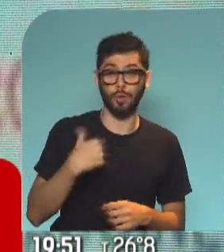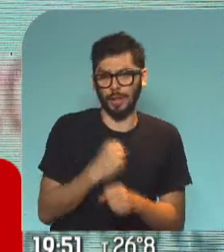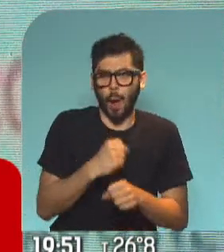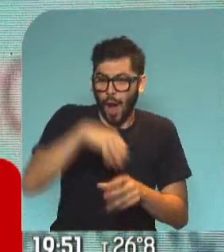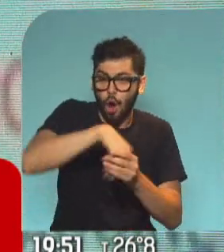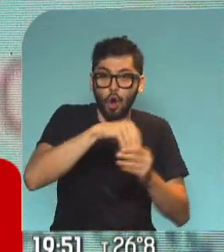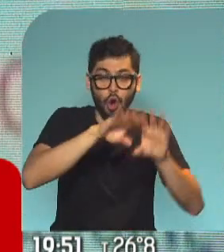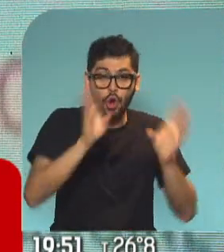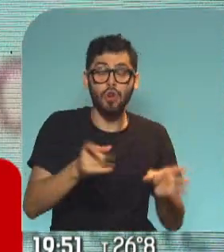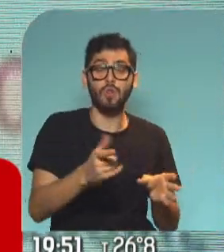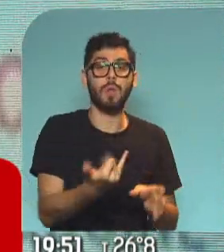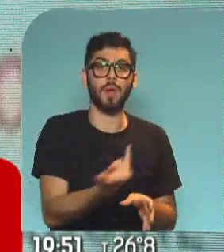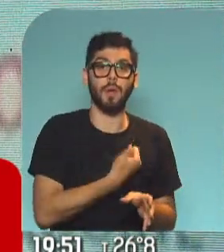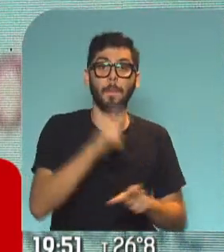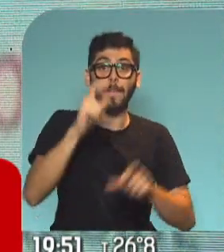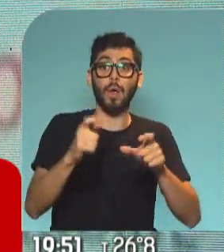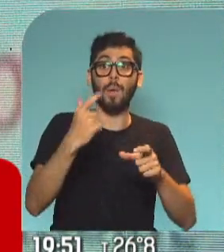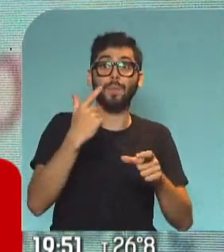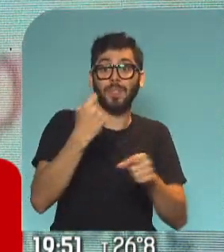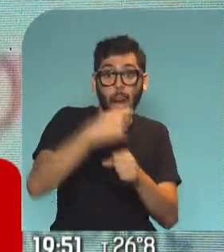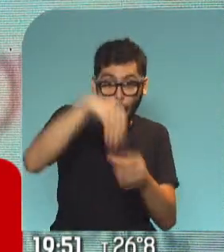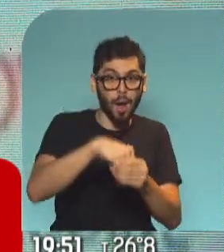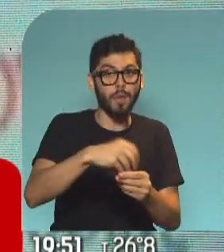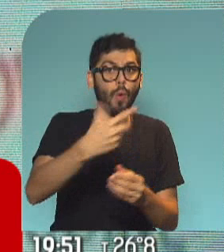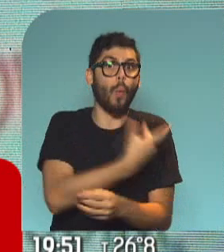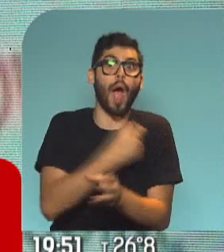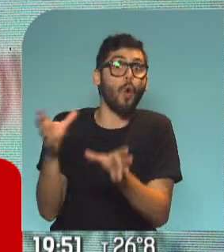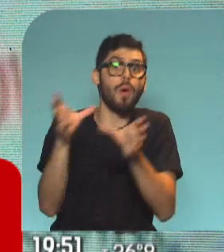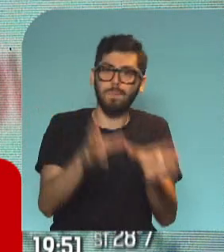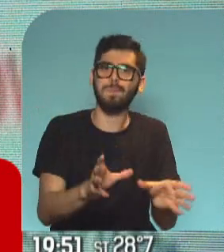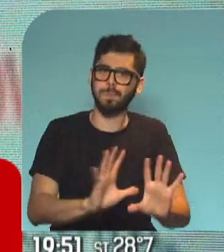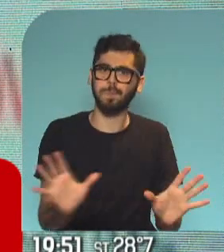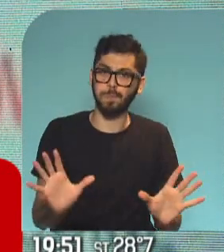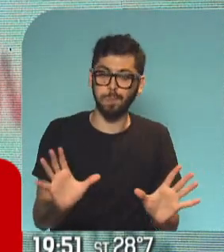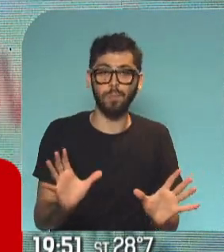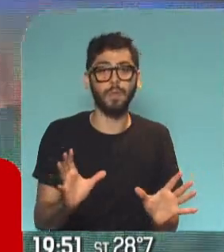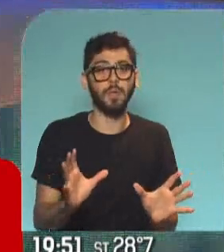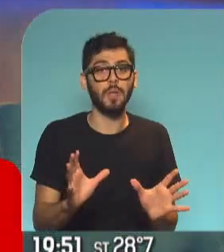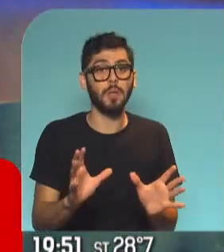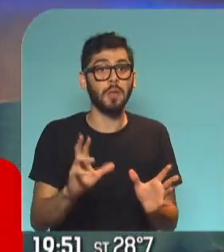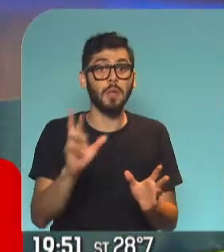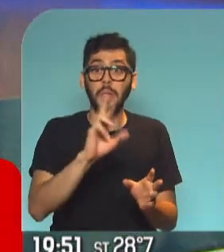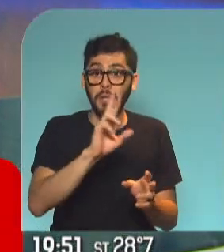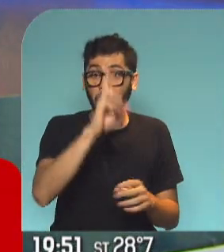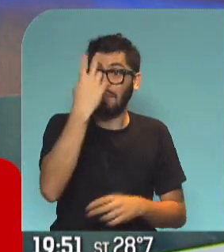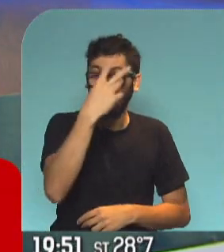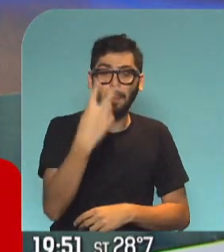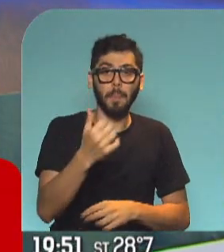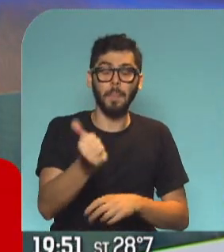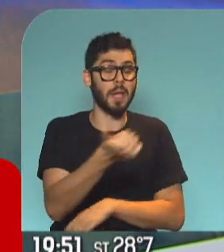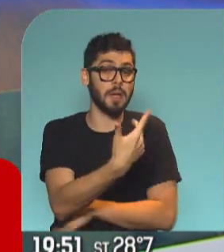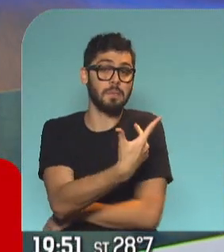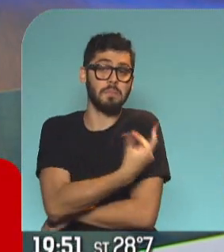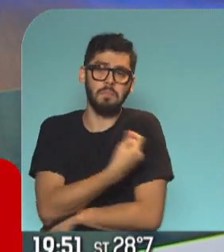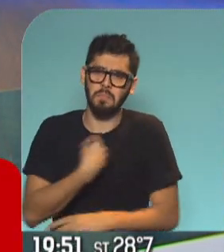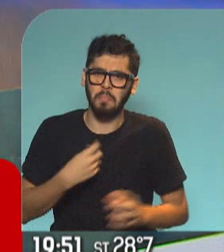habían llegado las vacunas para los profesionales de allí. Éramos un grupo de profesionales y, bueno, las chicas me vacunaron realmente sin ningún